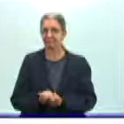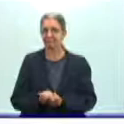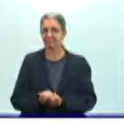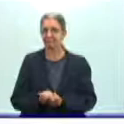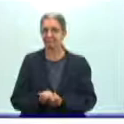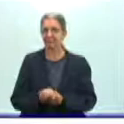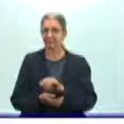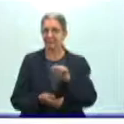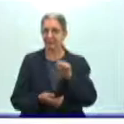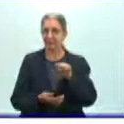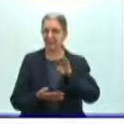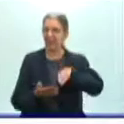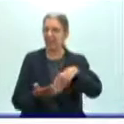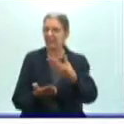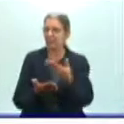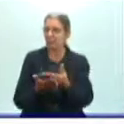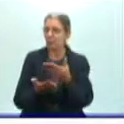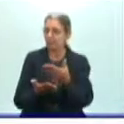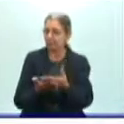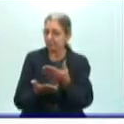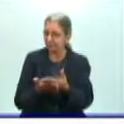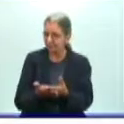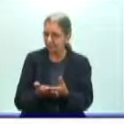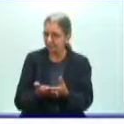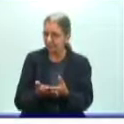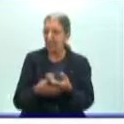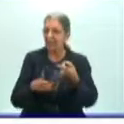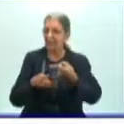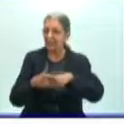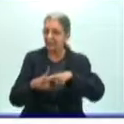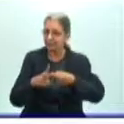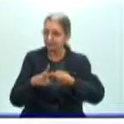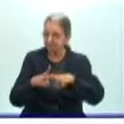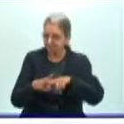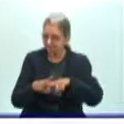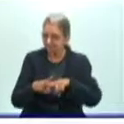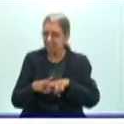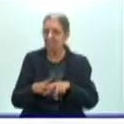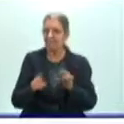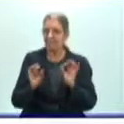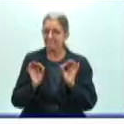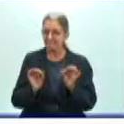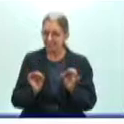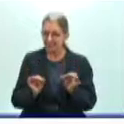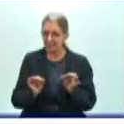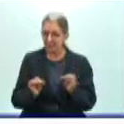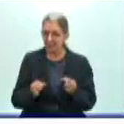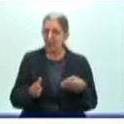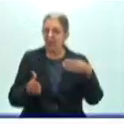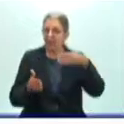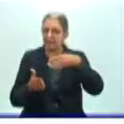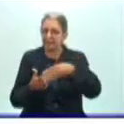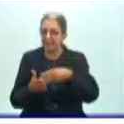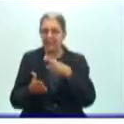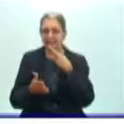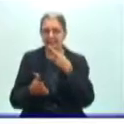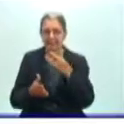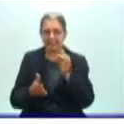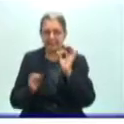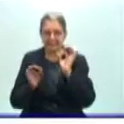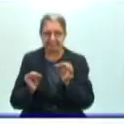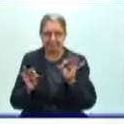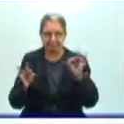la demostración que estábamos resolviendo. Es aquí donde yo debía de llegar a la respuesta